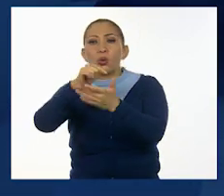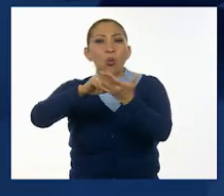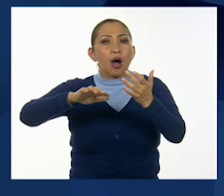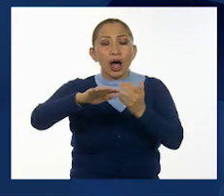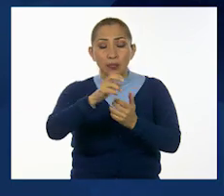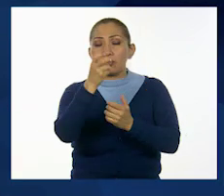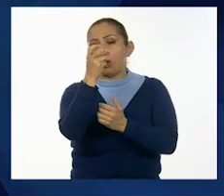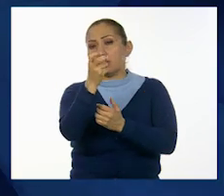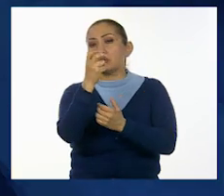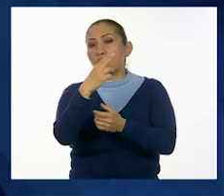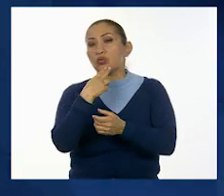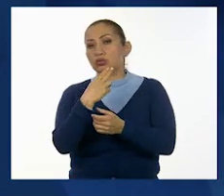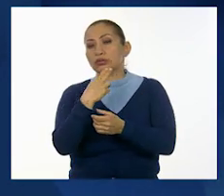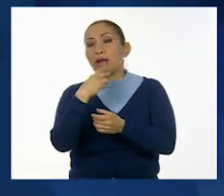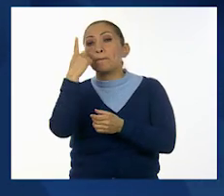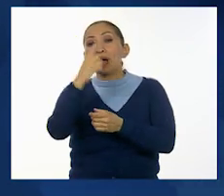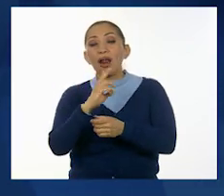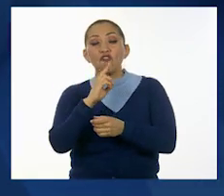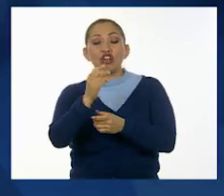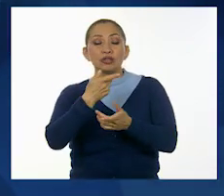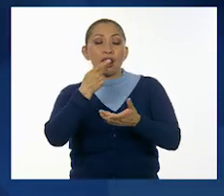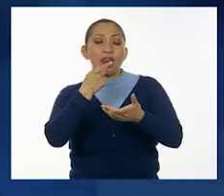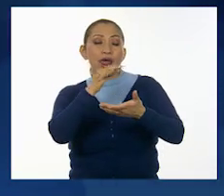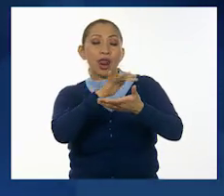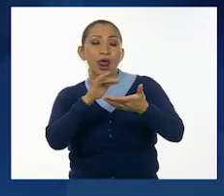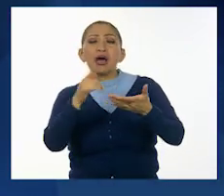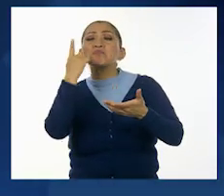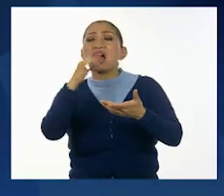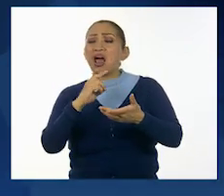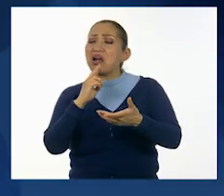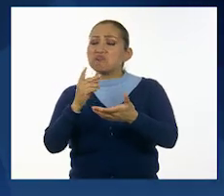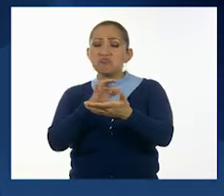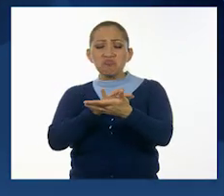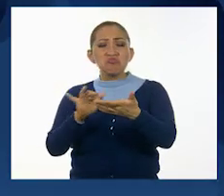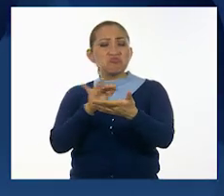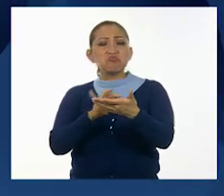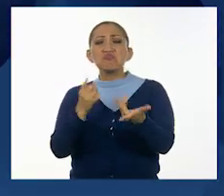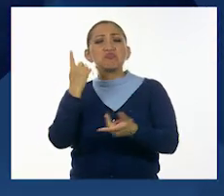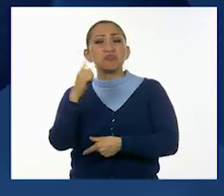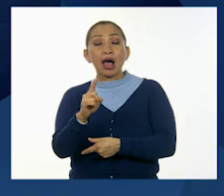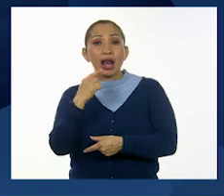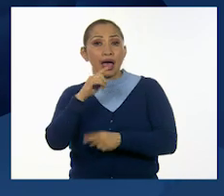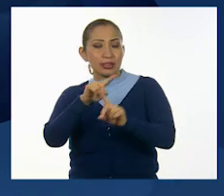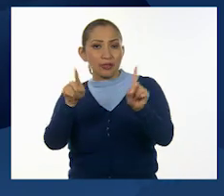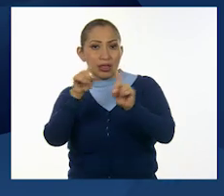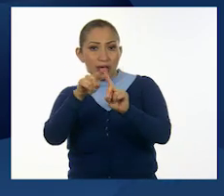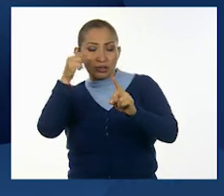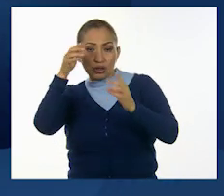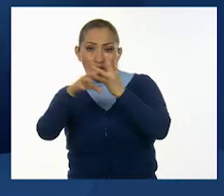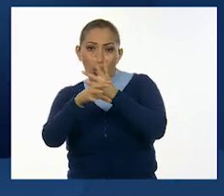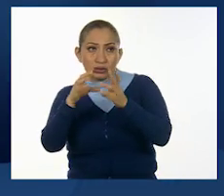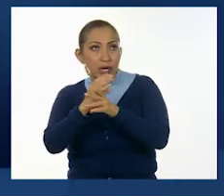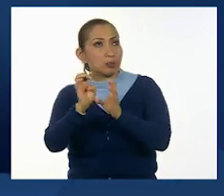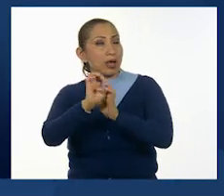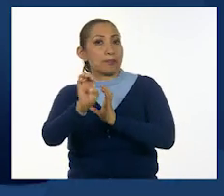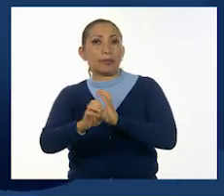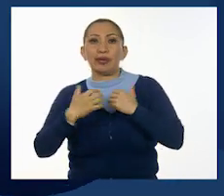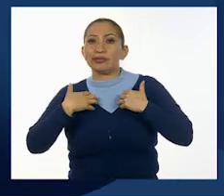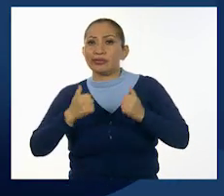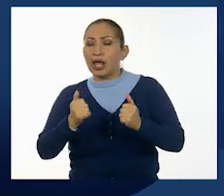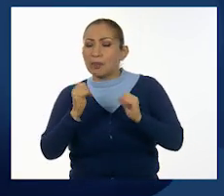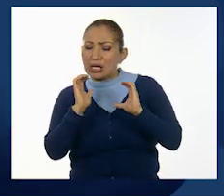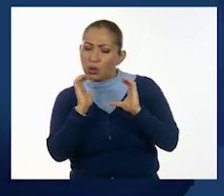para eso ha sido utilizada. ¿Para qué leemos en voz alta? Pues para distintos propósitos, como entender con